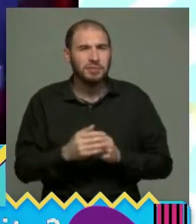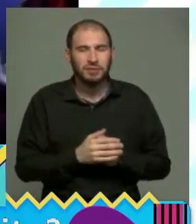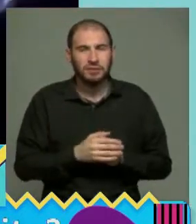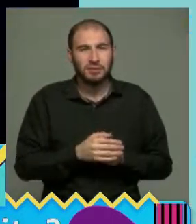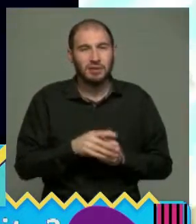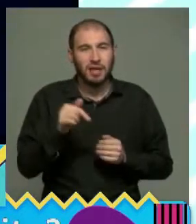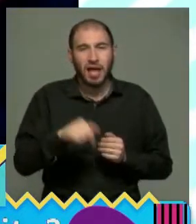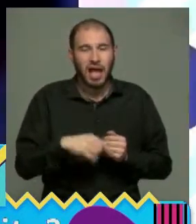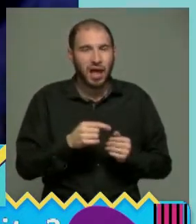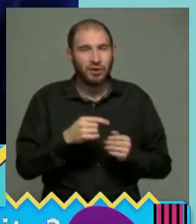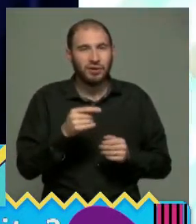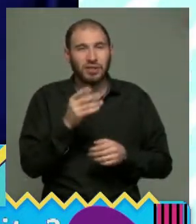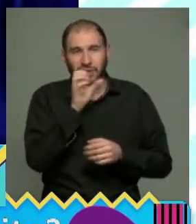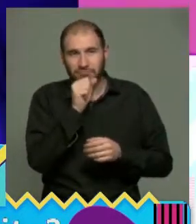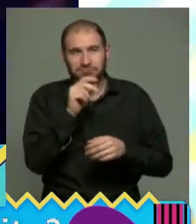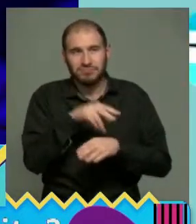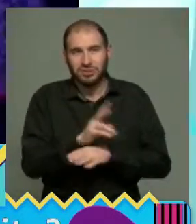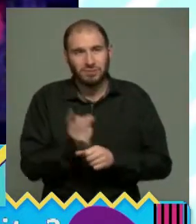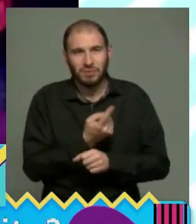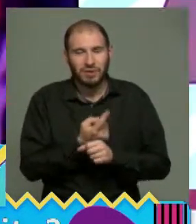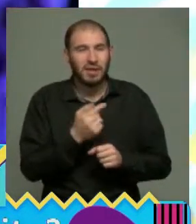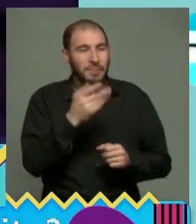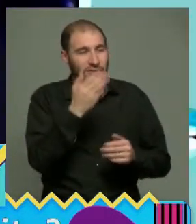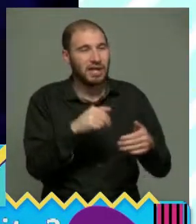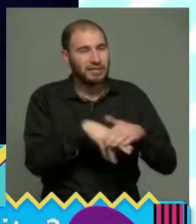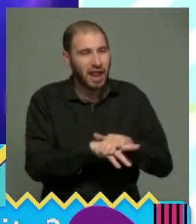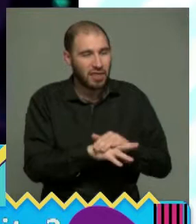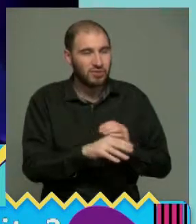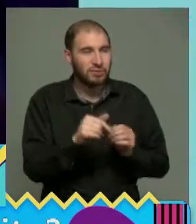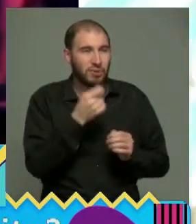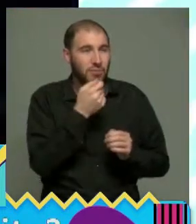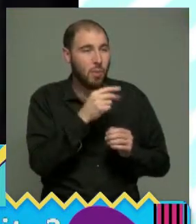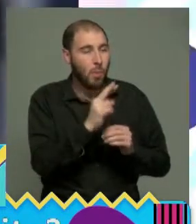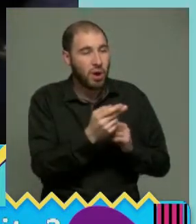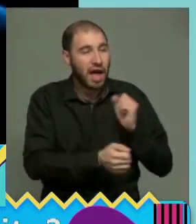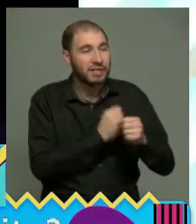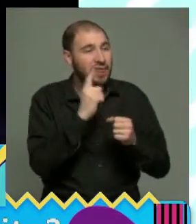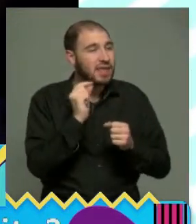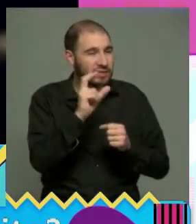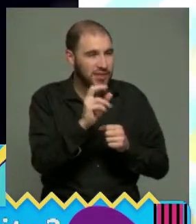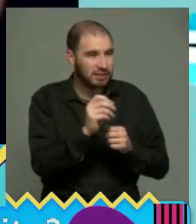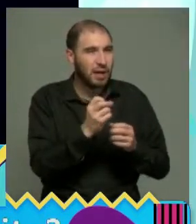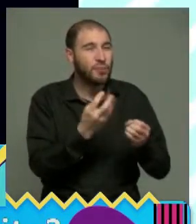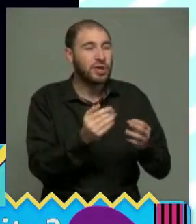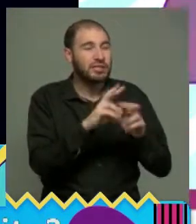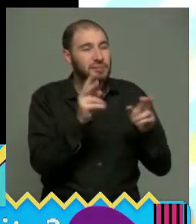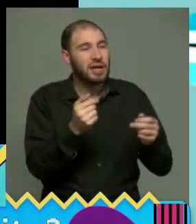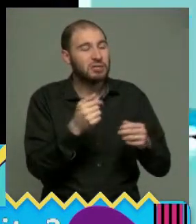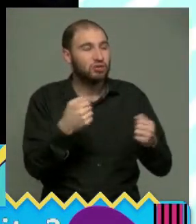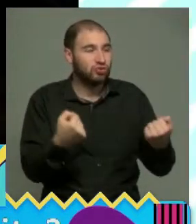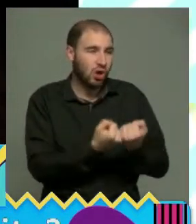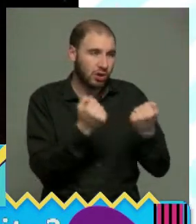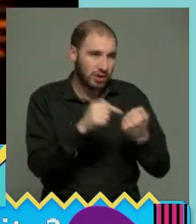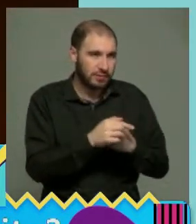de ocultarlo. Hoy no me imagino ocultarlos. El que está internado se cuenta, si muere hasta los 30 días, es por causa del accidente.